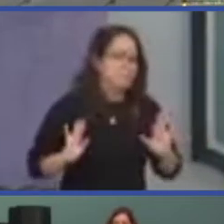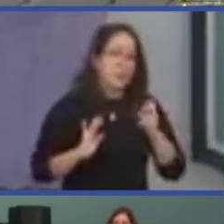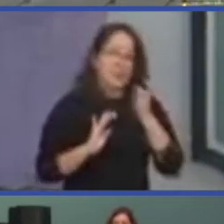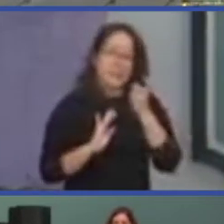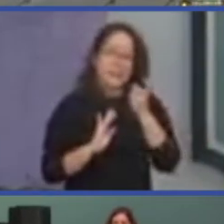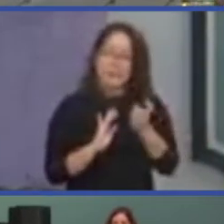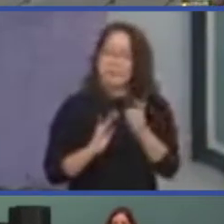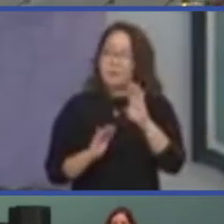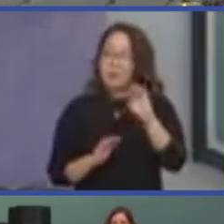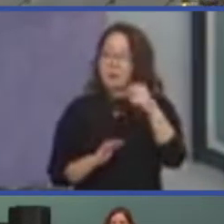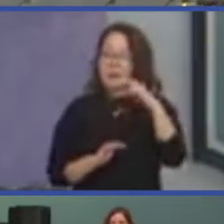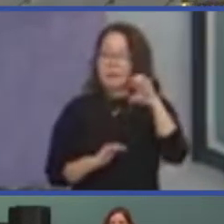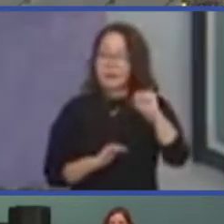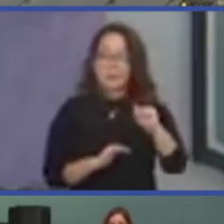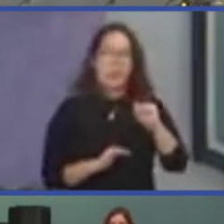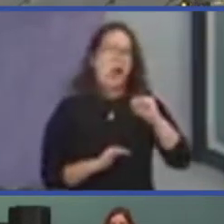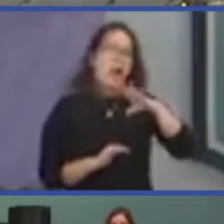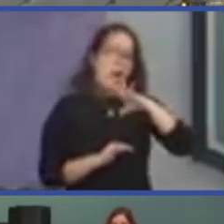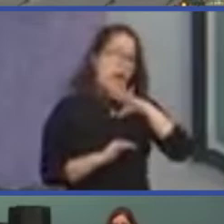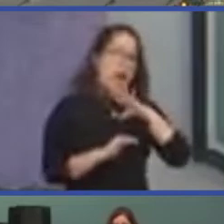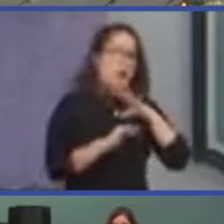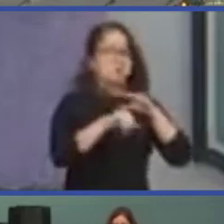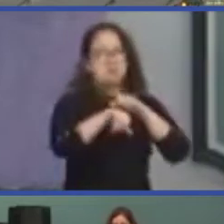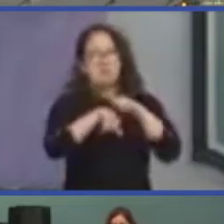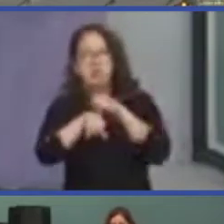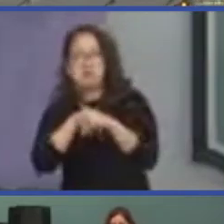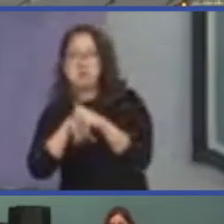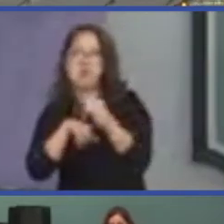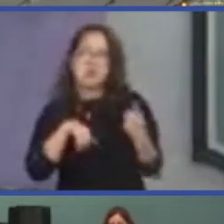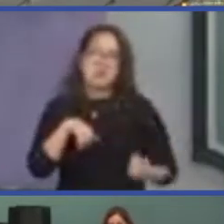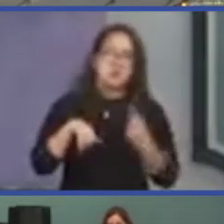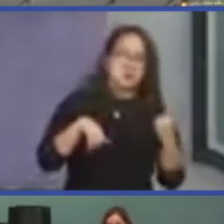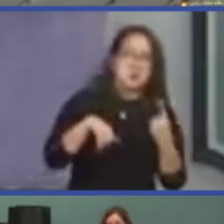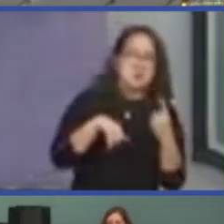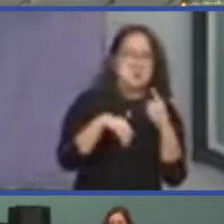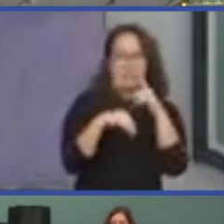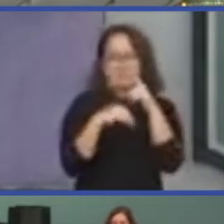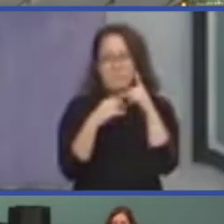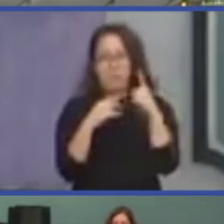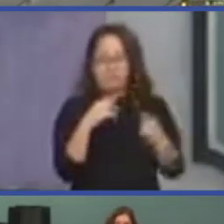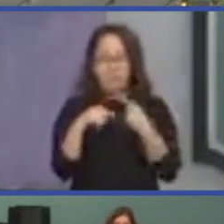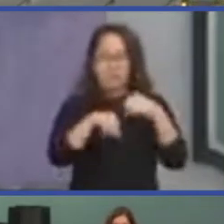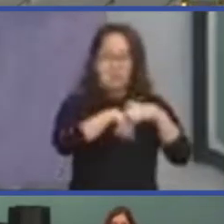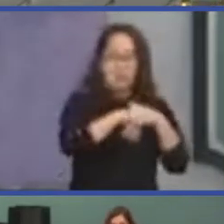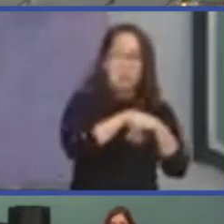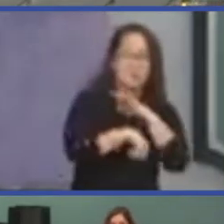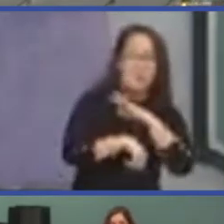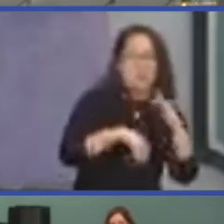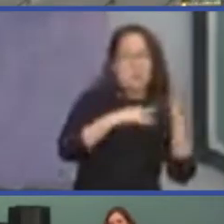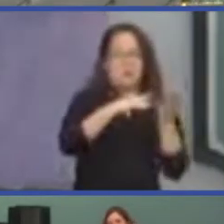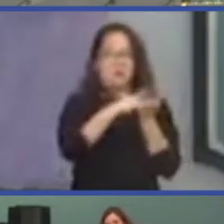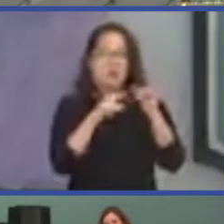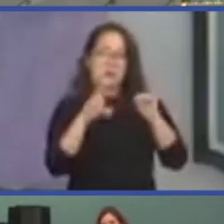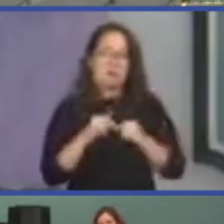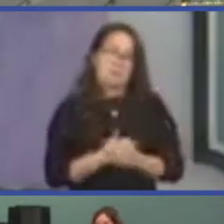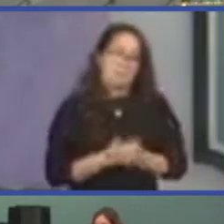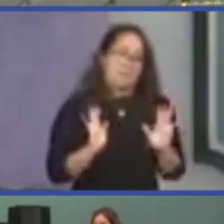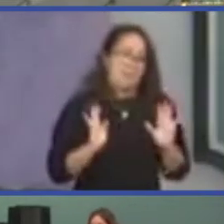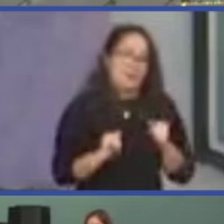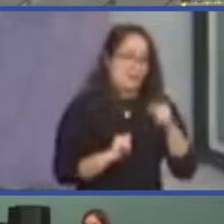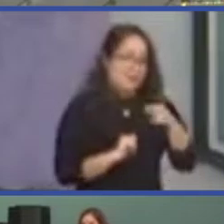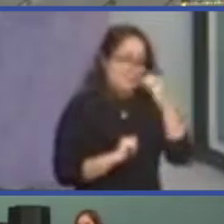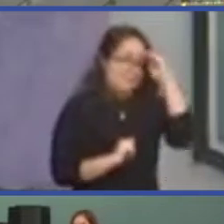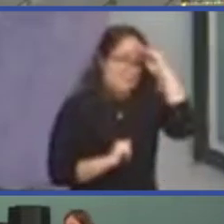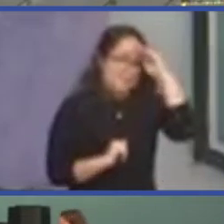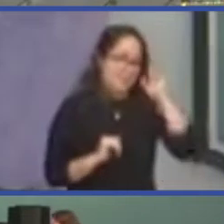hay infinitos numerables y hay infinitos infinitamente divisibles como este me imagino que eso se refiere con eso